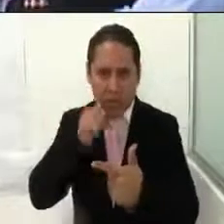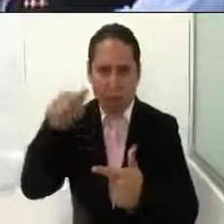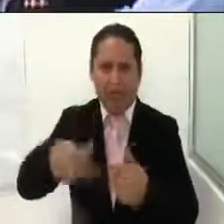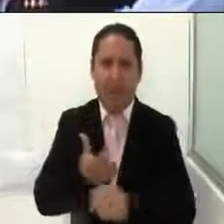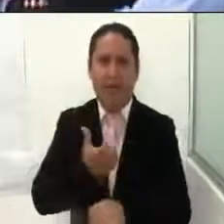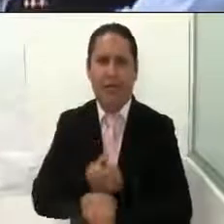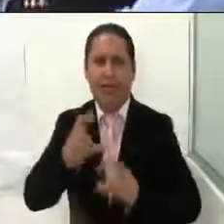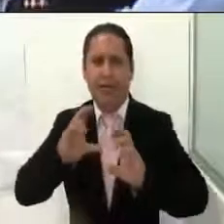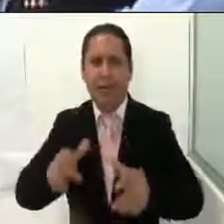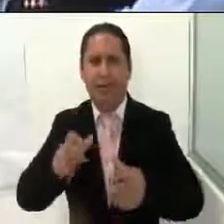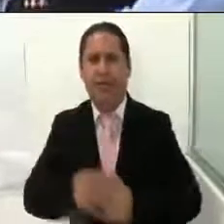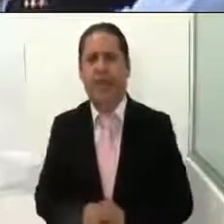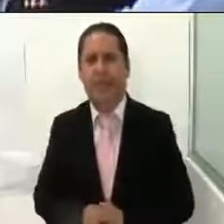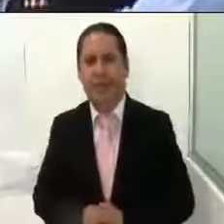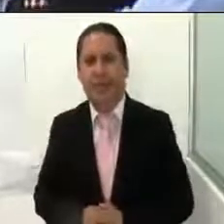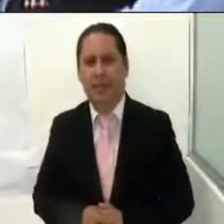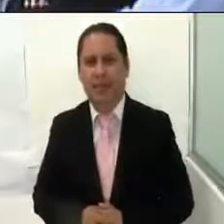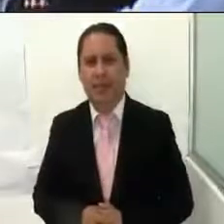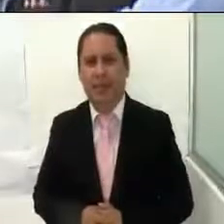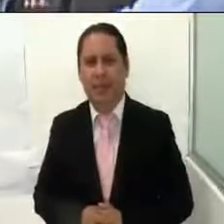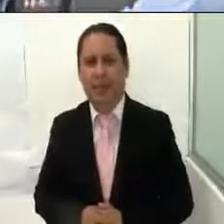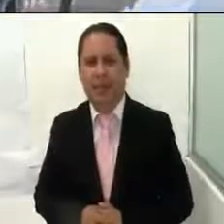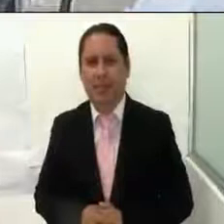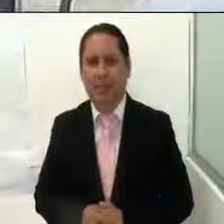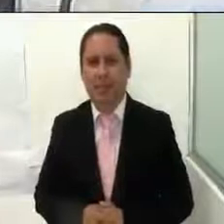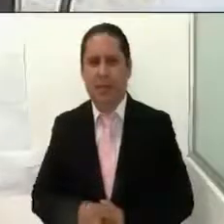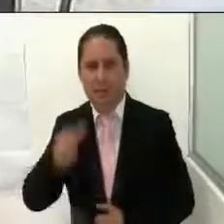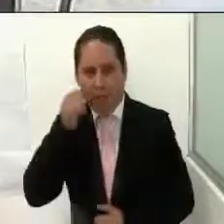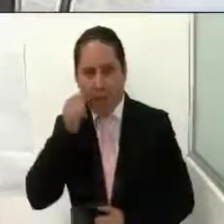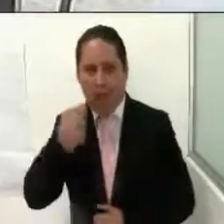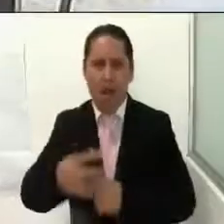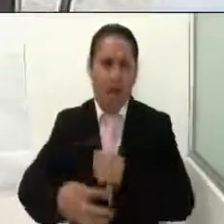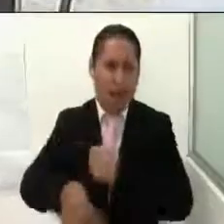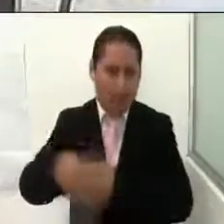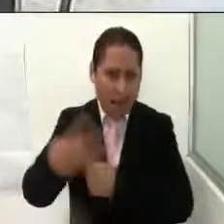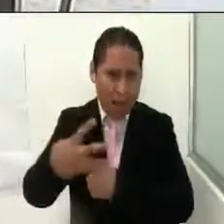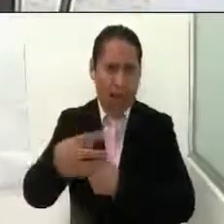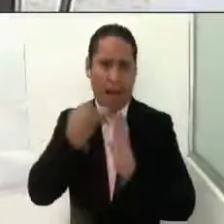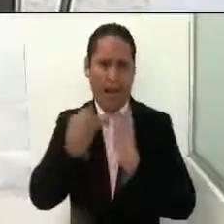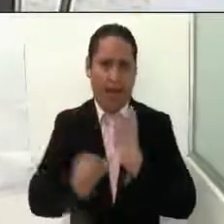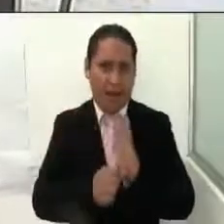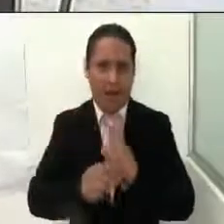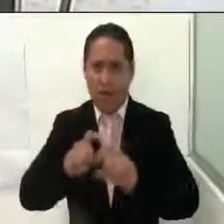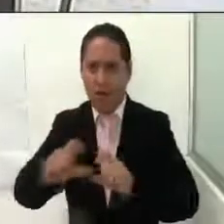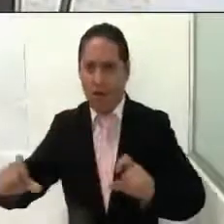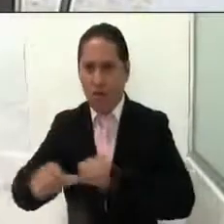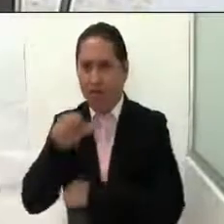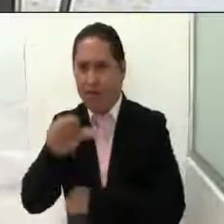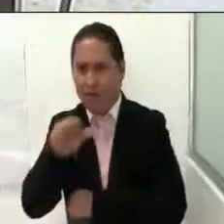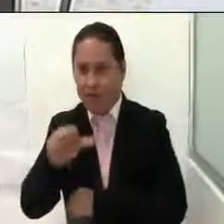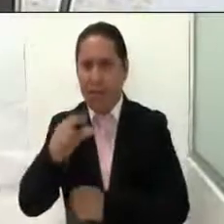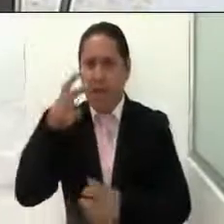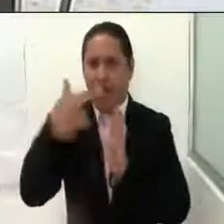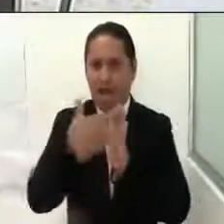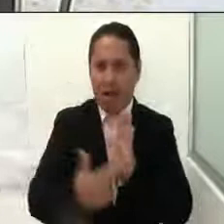chiapas concurrente con el artículo 14 fracción 16 de reglamento interior del